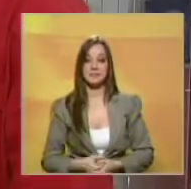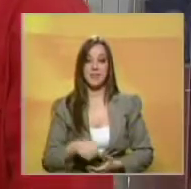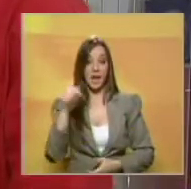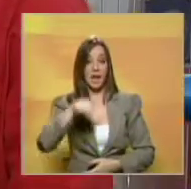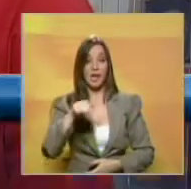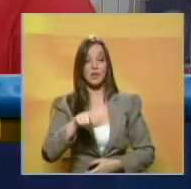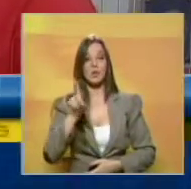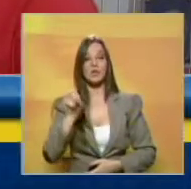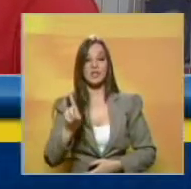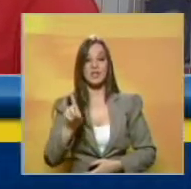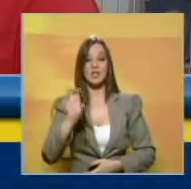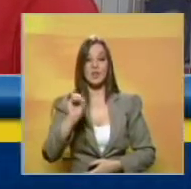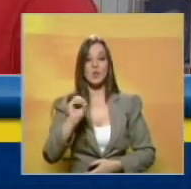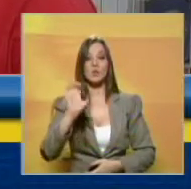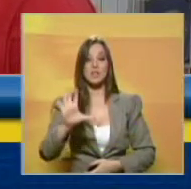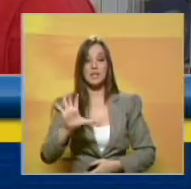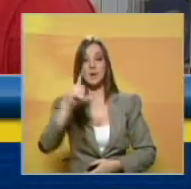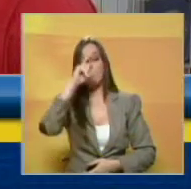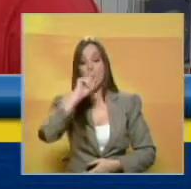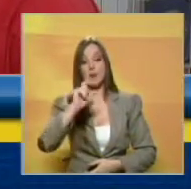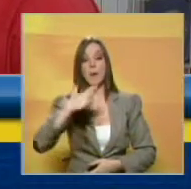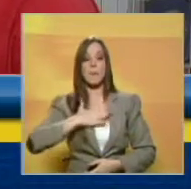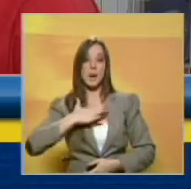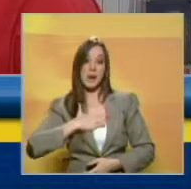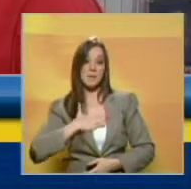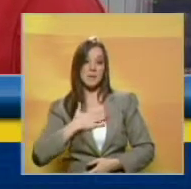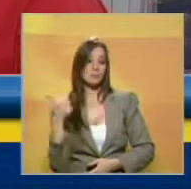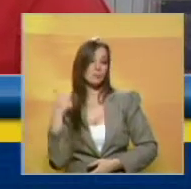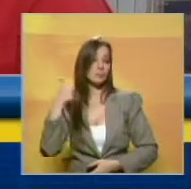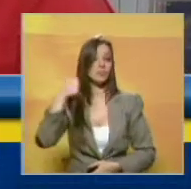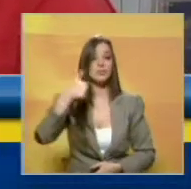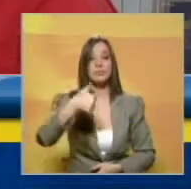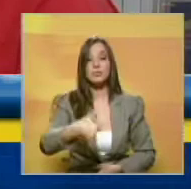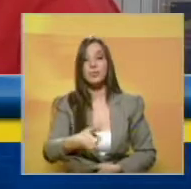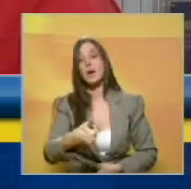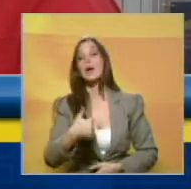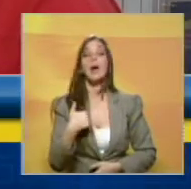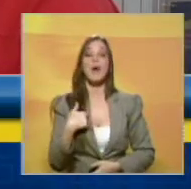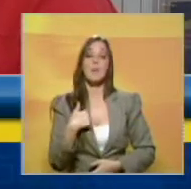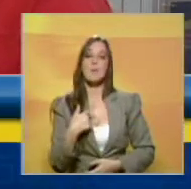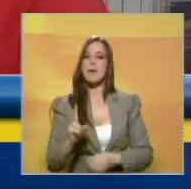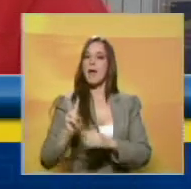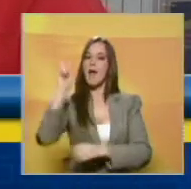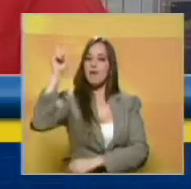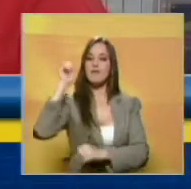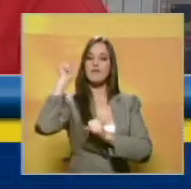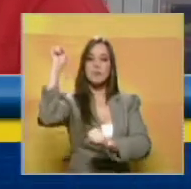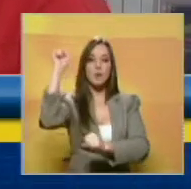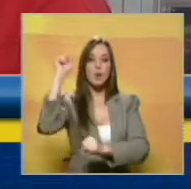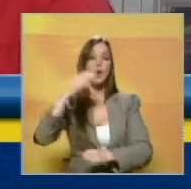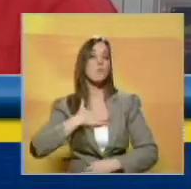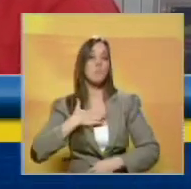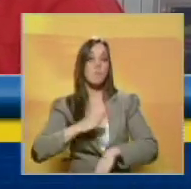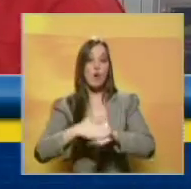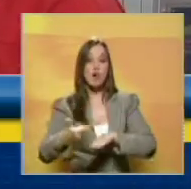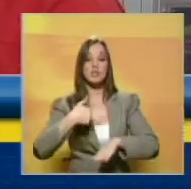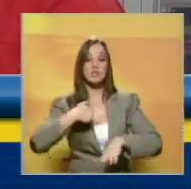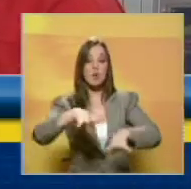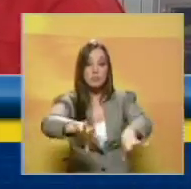Estos 105 años para mí han sido bastante victoriosos, ya que asumí una